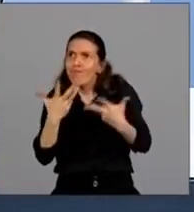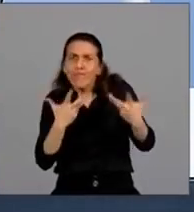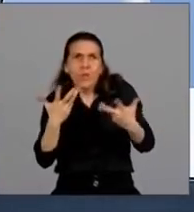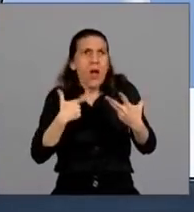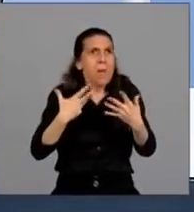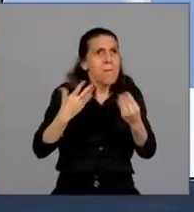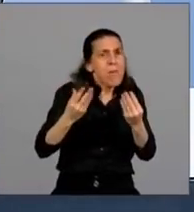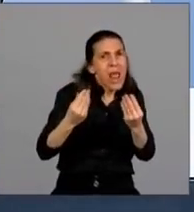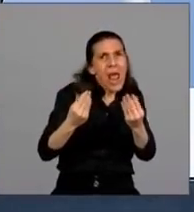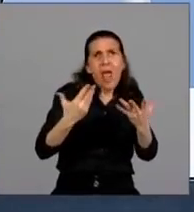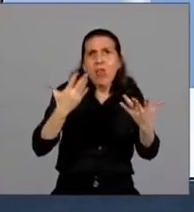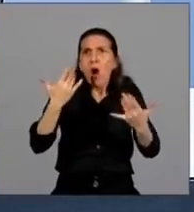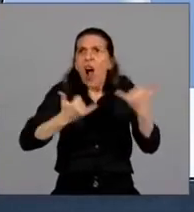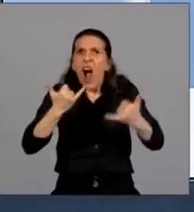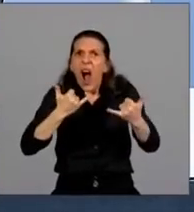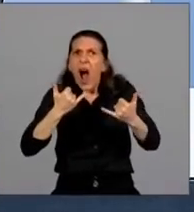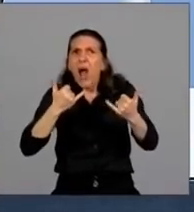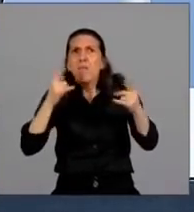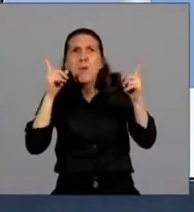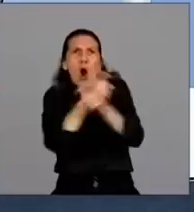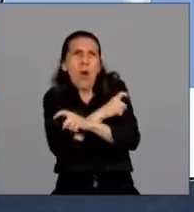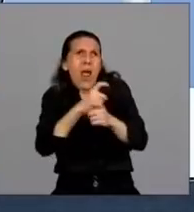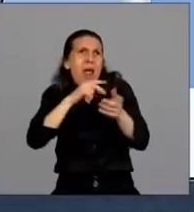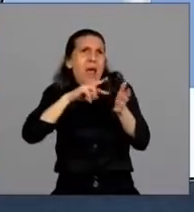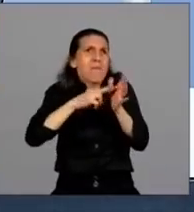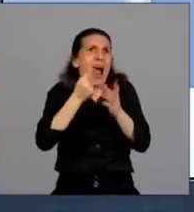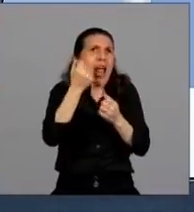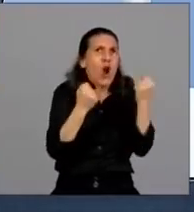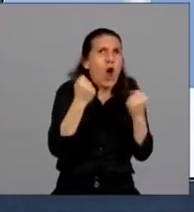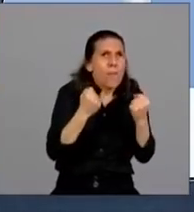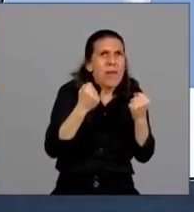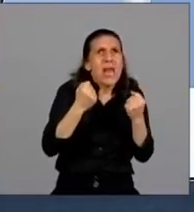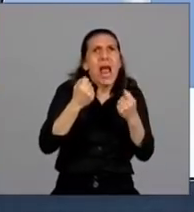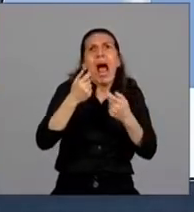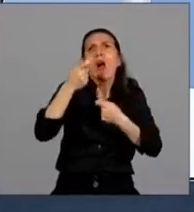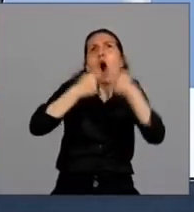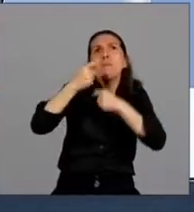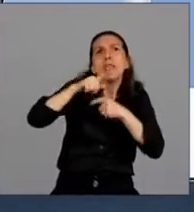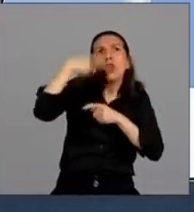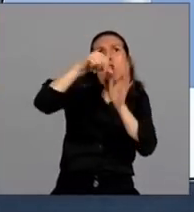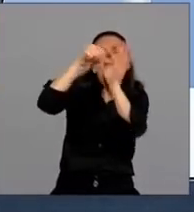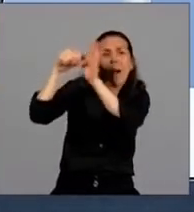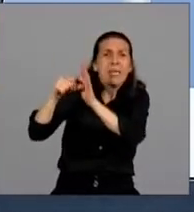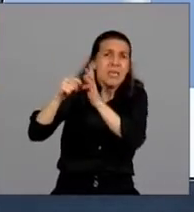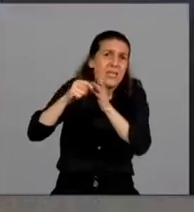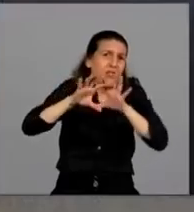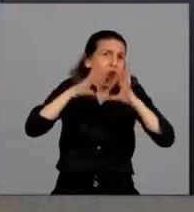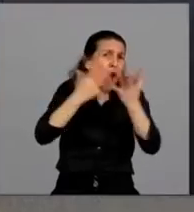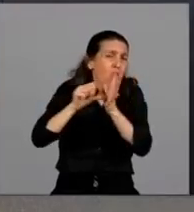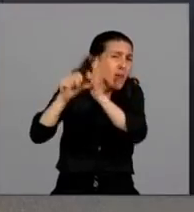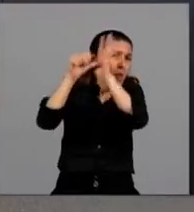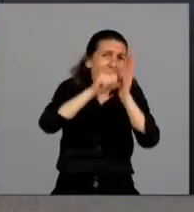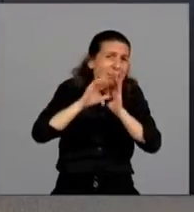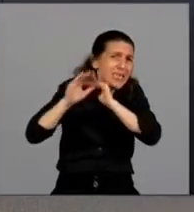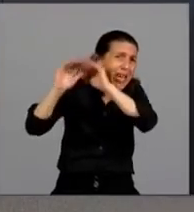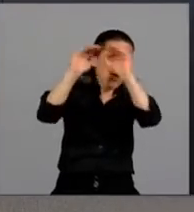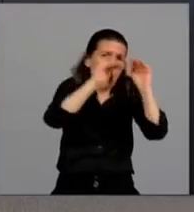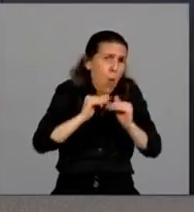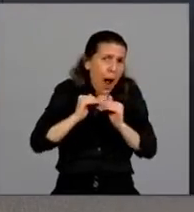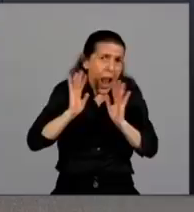genera fenómenos financieros del comercio internacional y esto es una realidad que tenemos en todos lados. No es